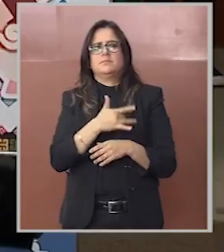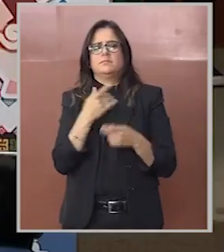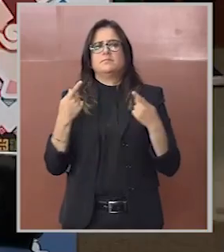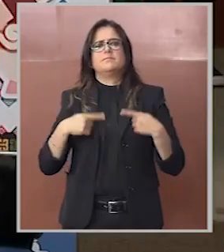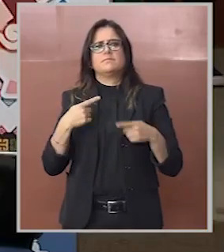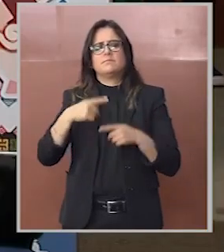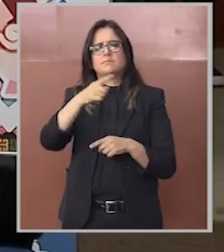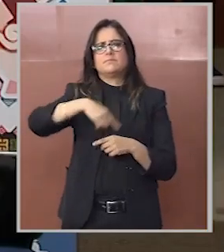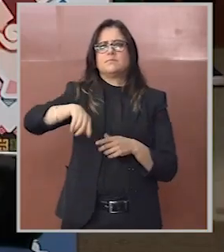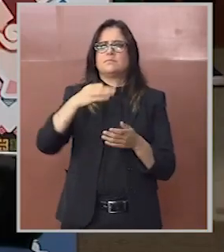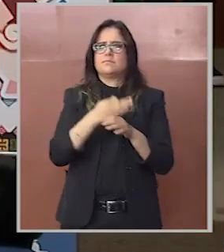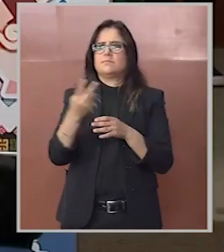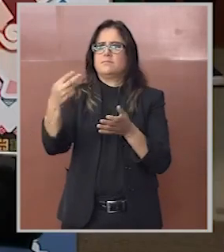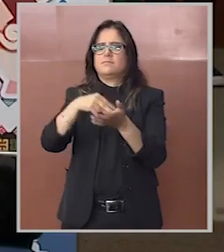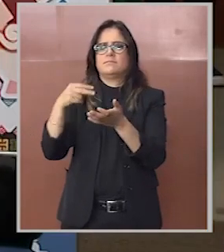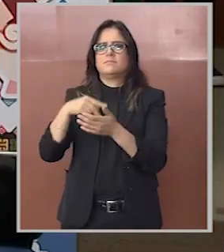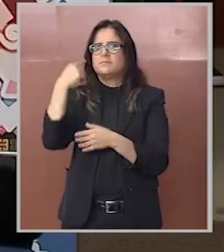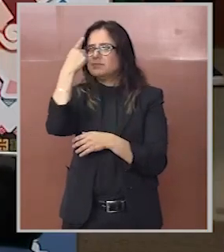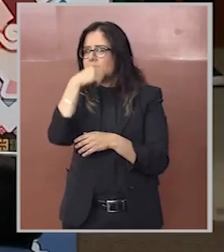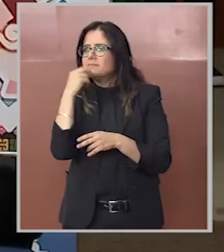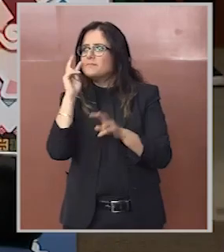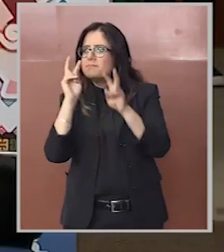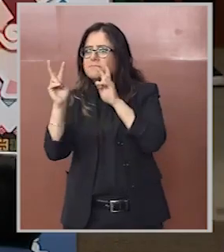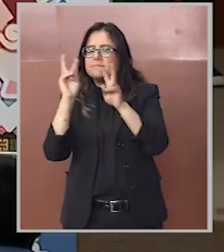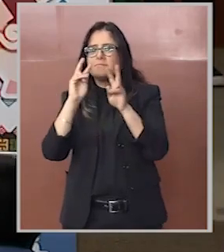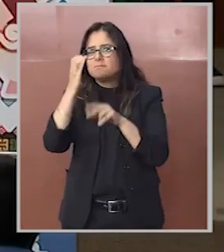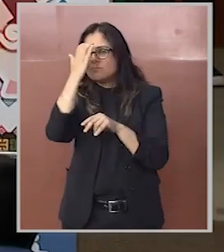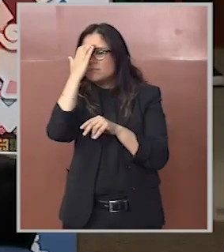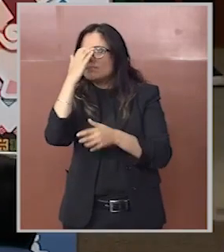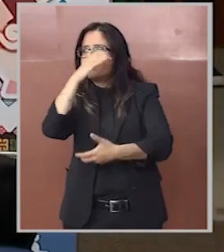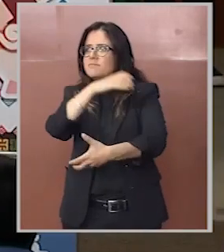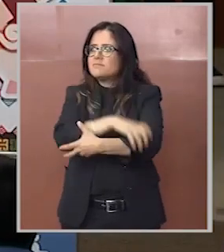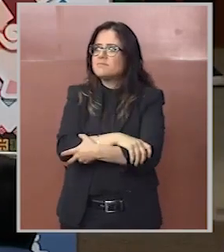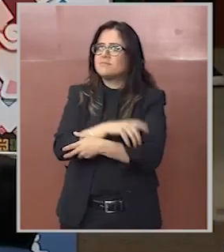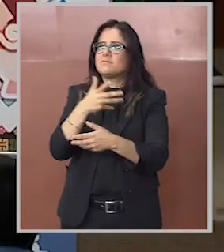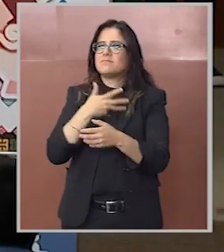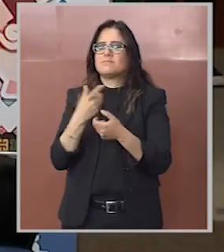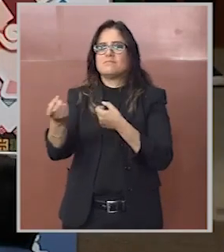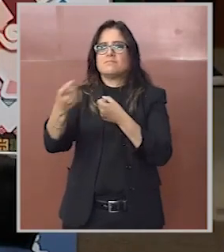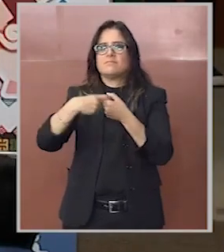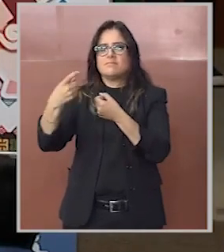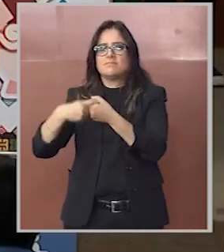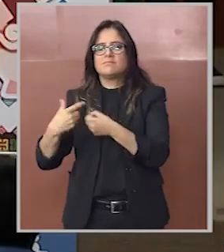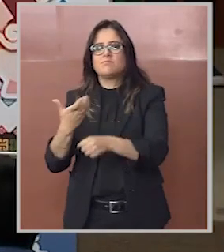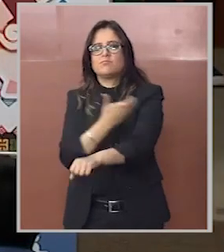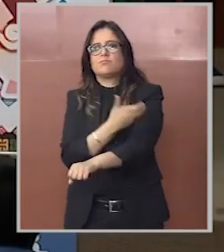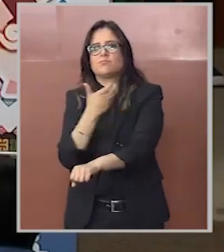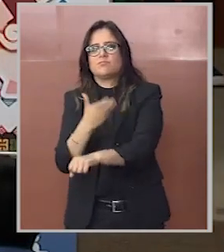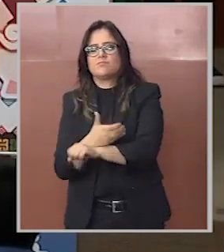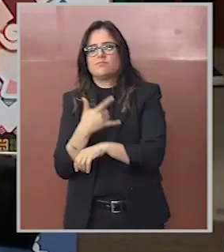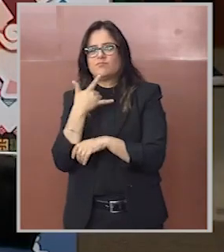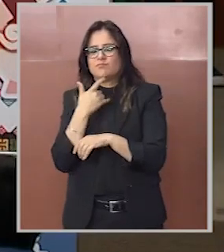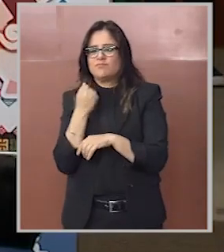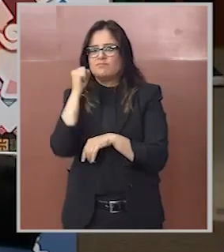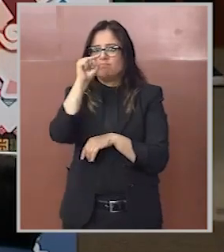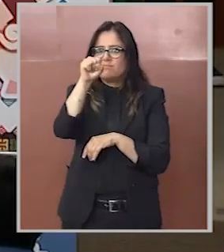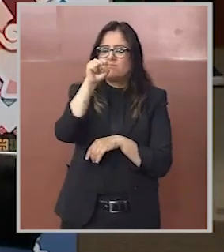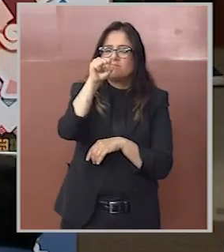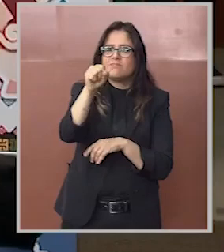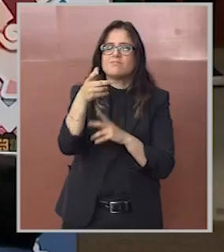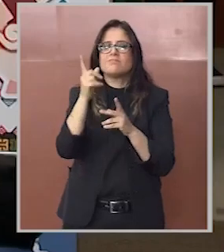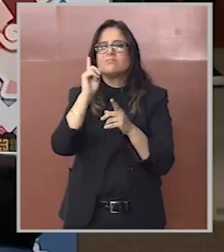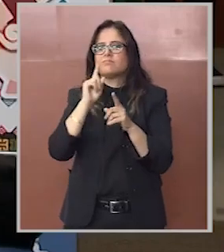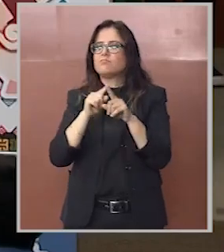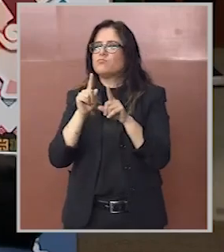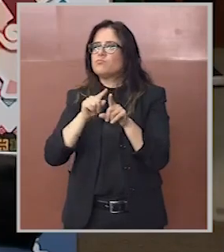presentes veo rostros conocidos aliadas de la organización compañeras de lucha también hermanas indígenas y